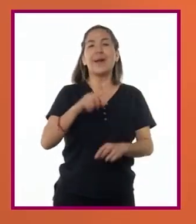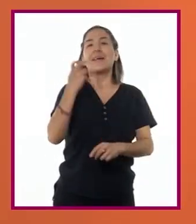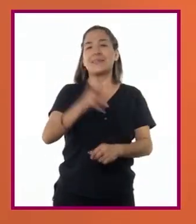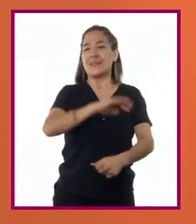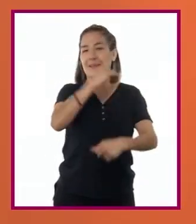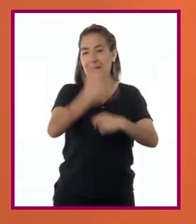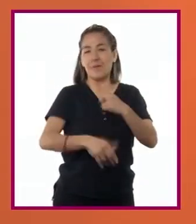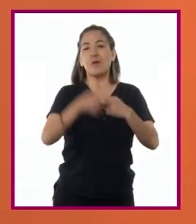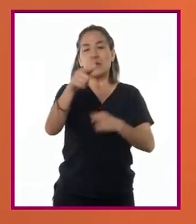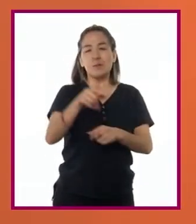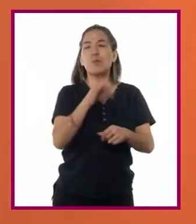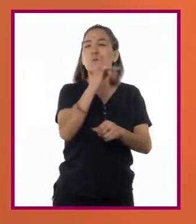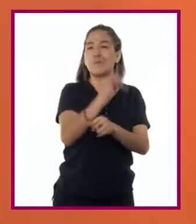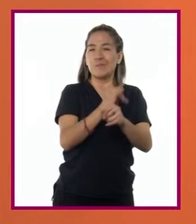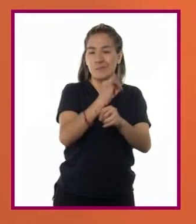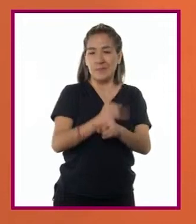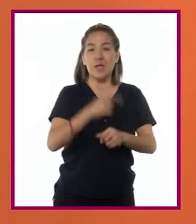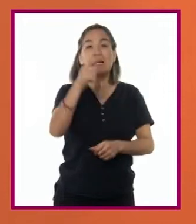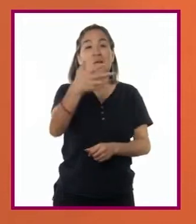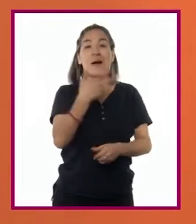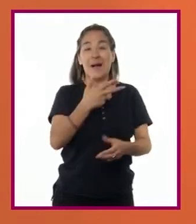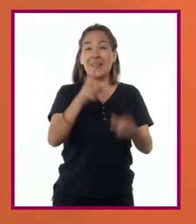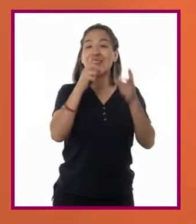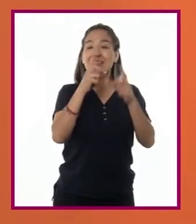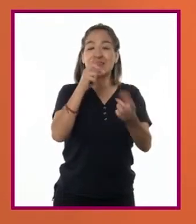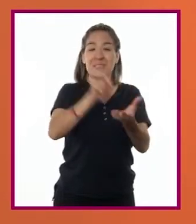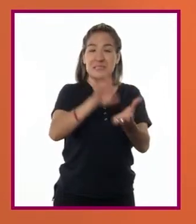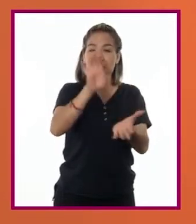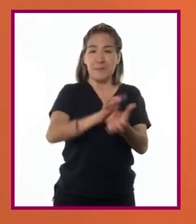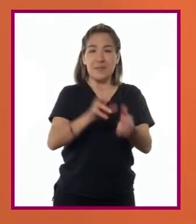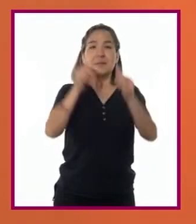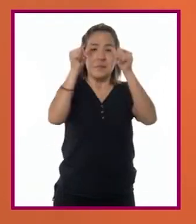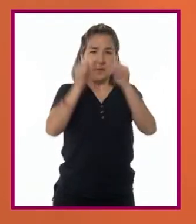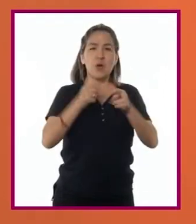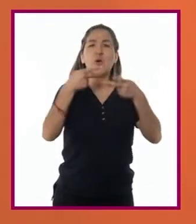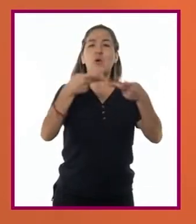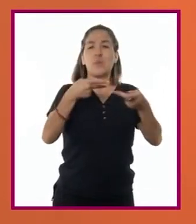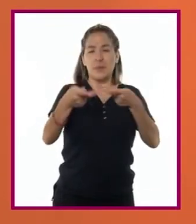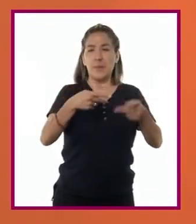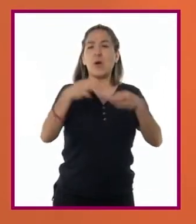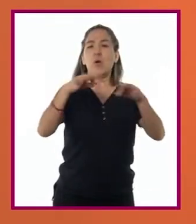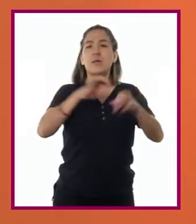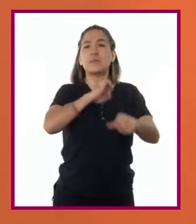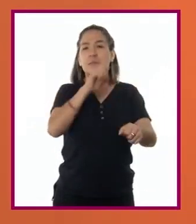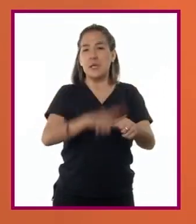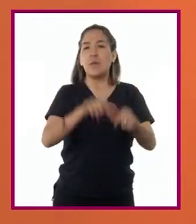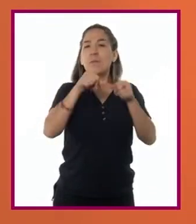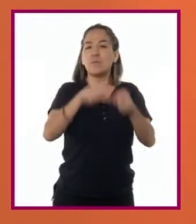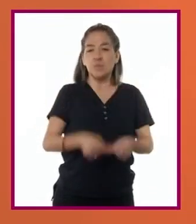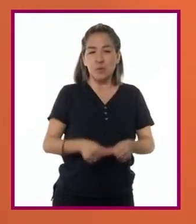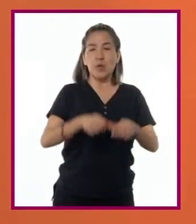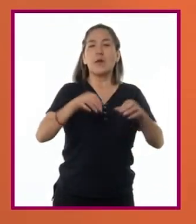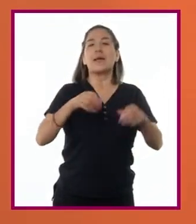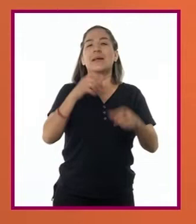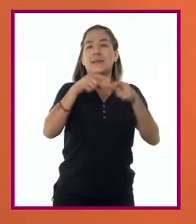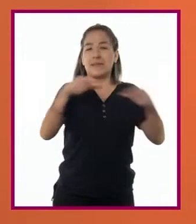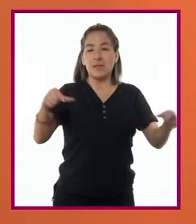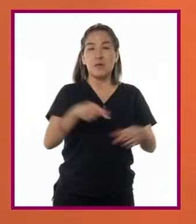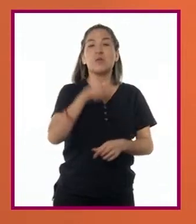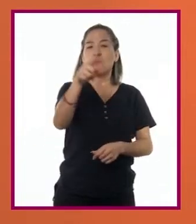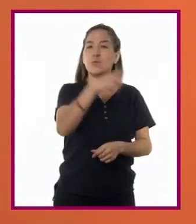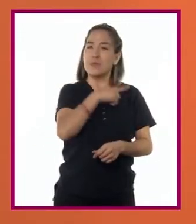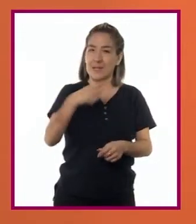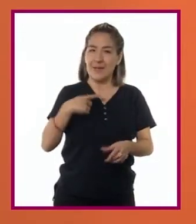emisión. Si presentan alguna discapacidad visual, preparen sus hojas Leyer, punzón y regleta. Tomen en cuenta su libro